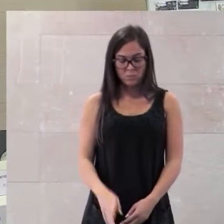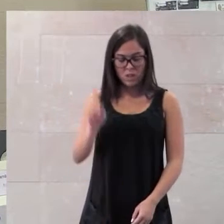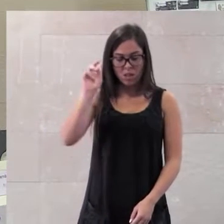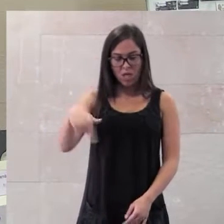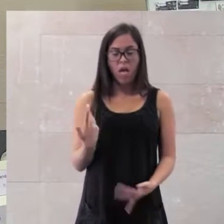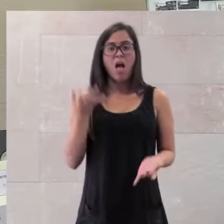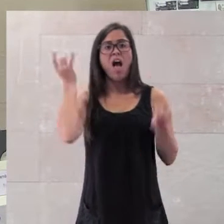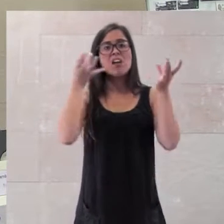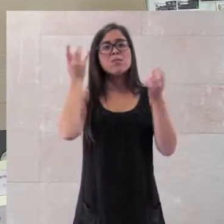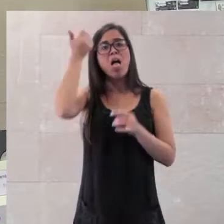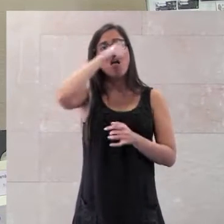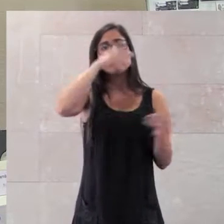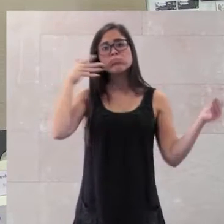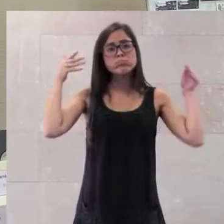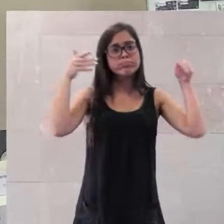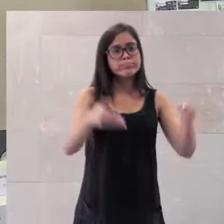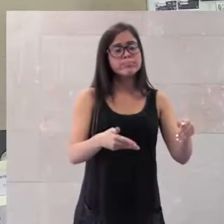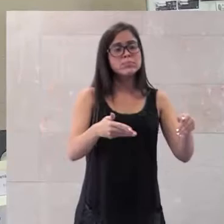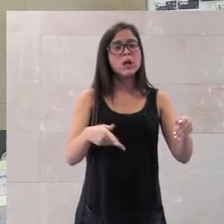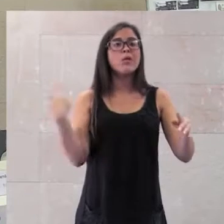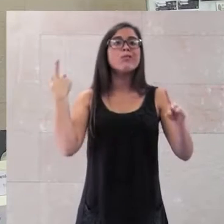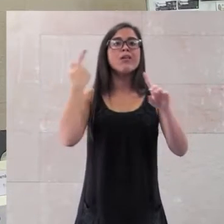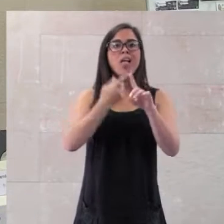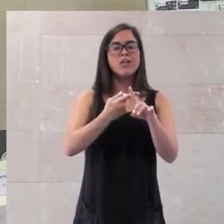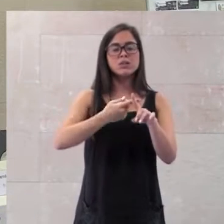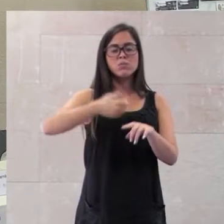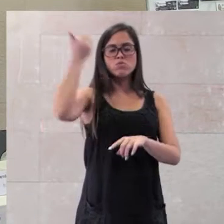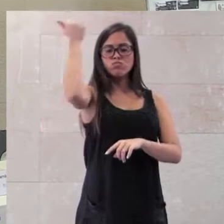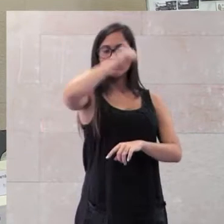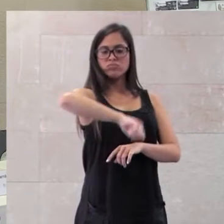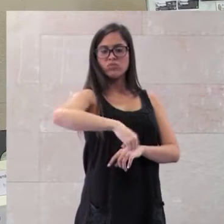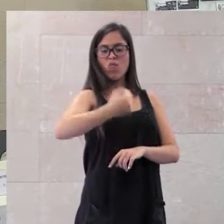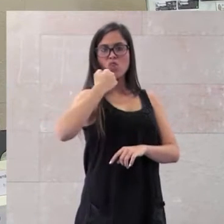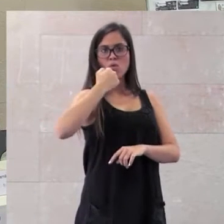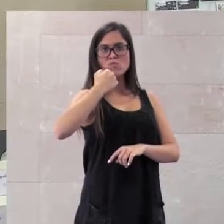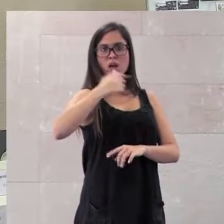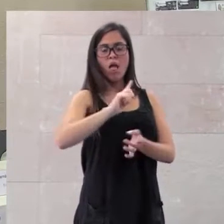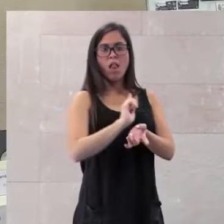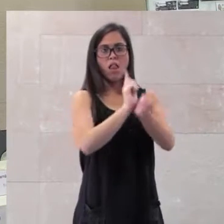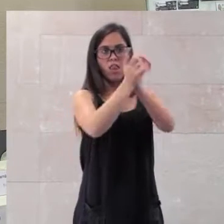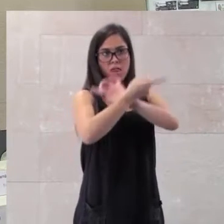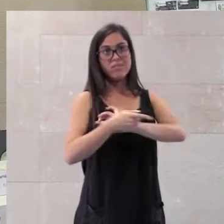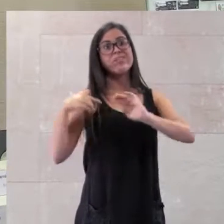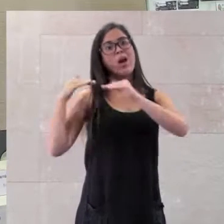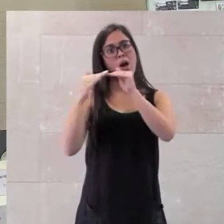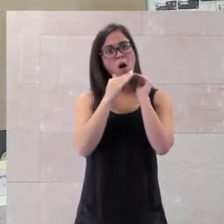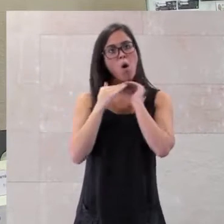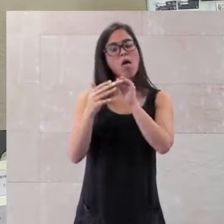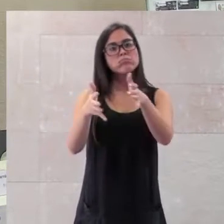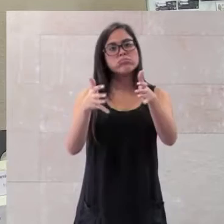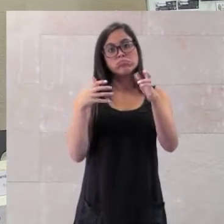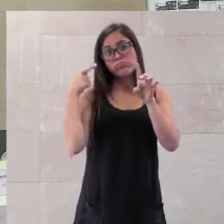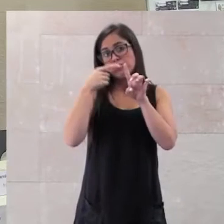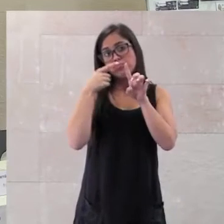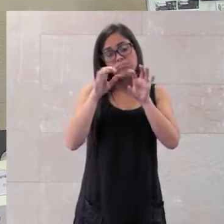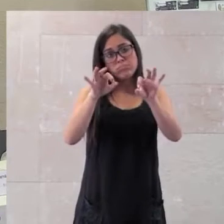También se hacen actividades para hombres con la idea de transformar la masculinidad dominante y a favor de la igualdad. Y también hay charlas como esta abiertas a